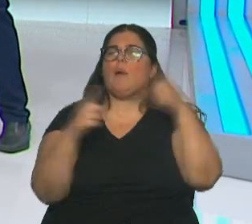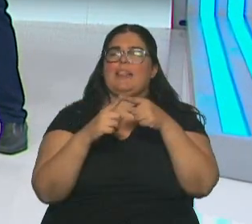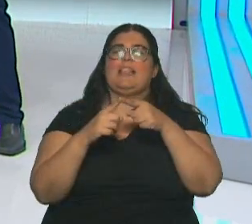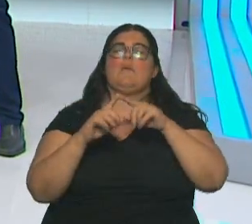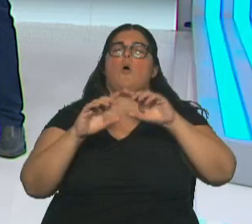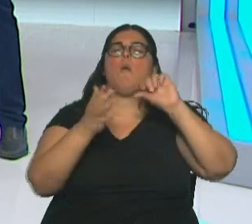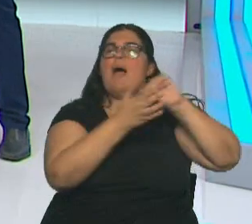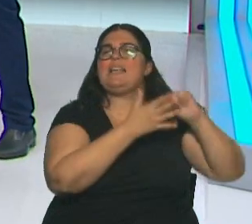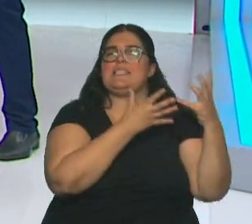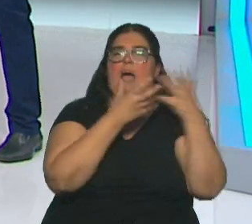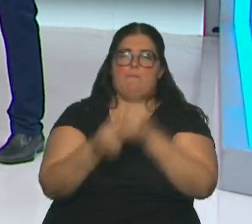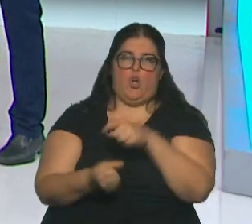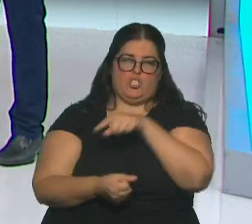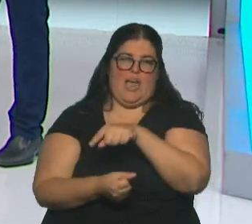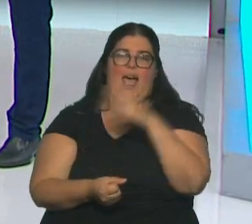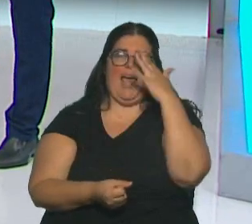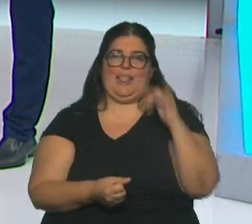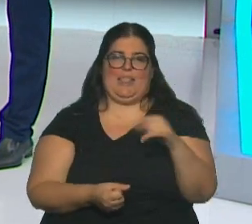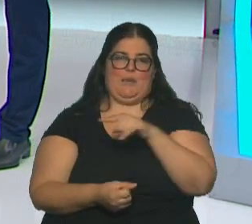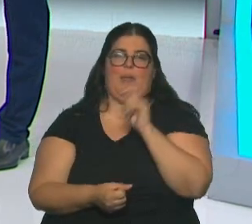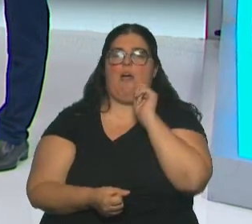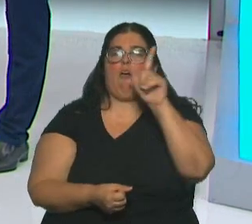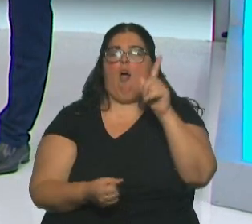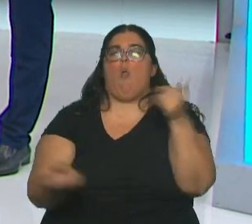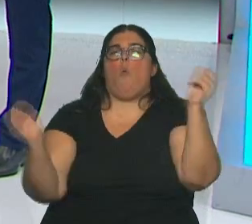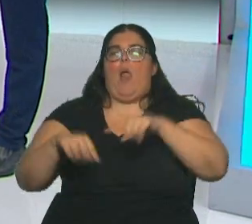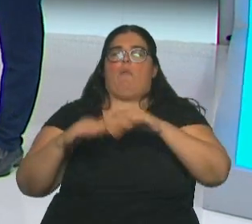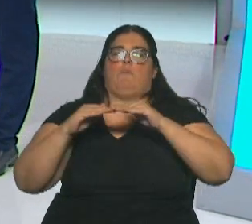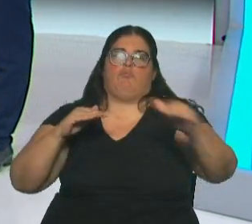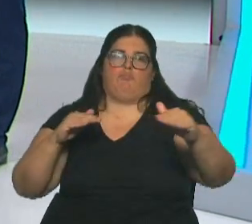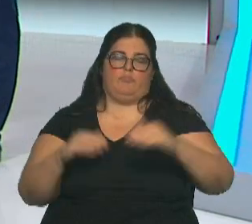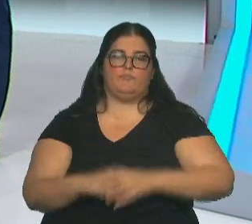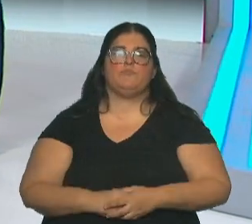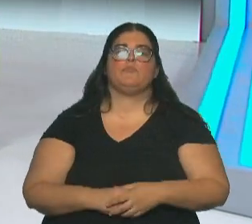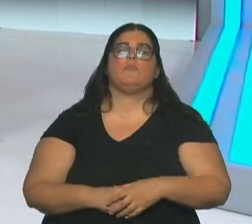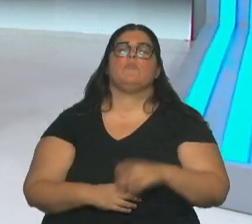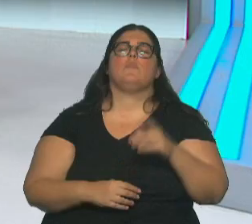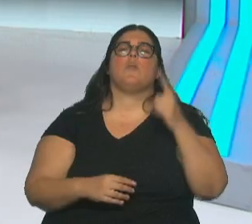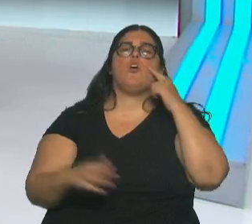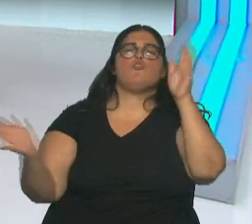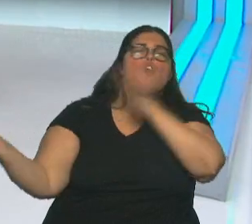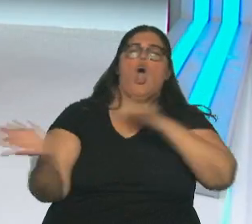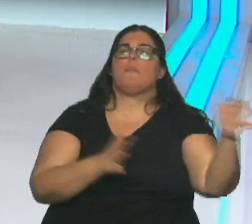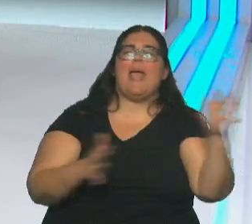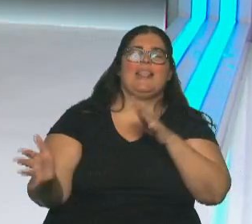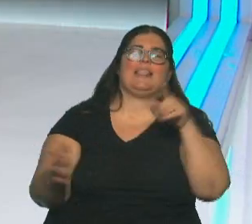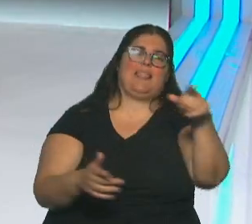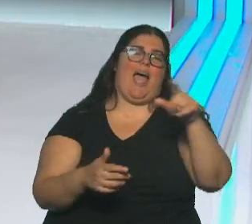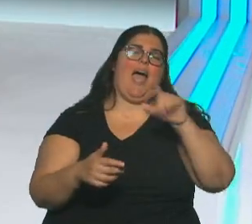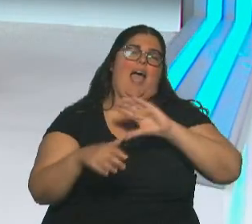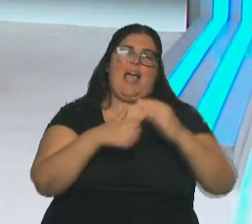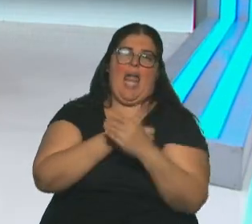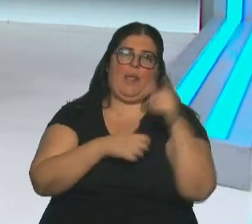política de Haití. Ante esta situación, tormenta tropical, más de 3.000 muertos también en el